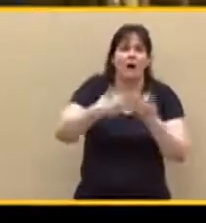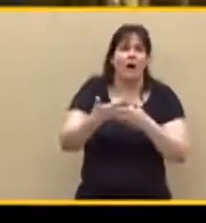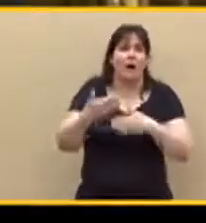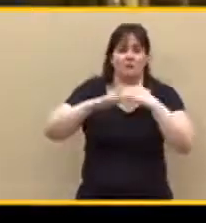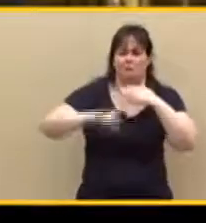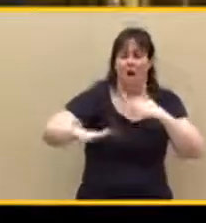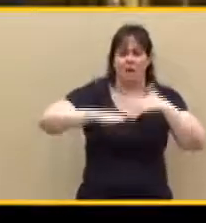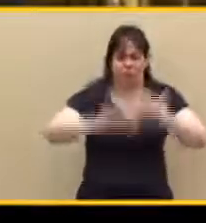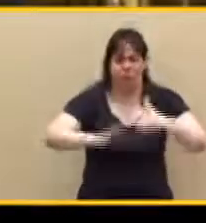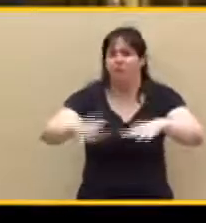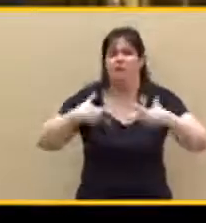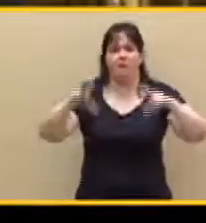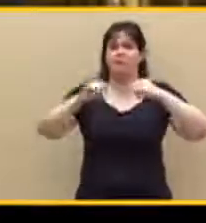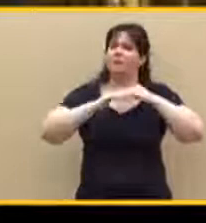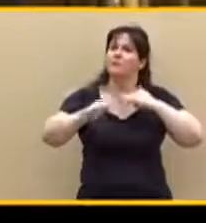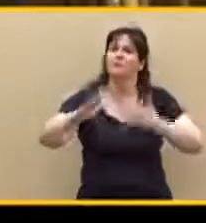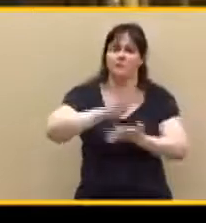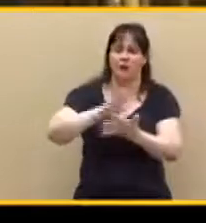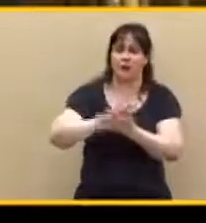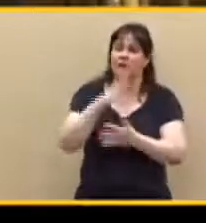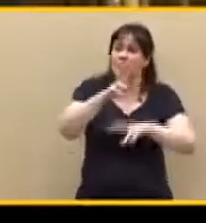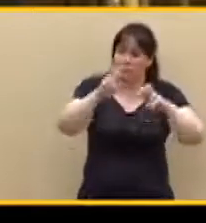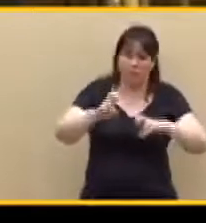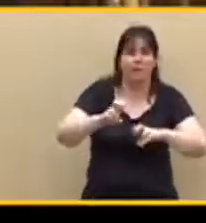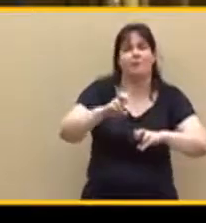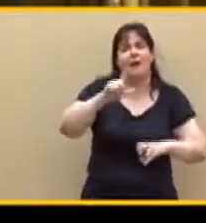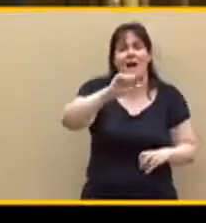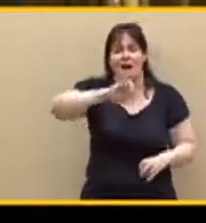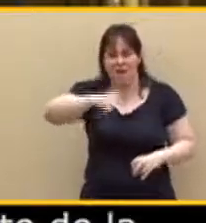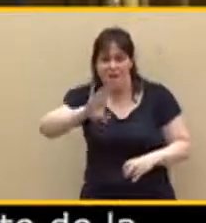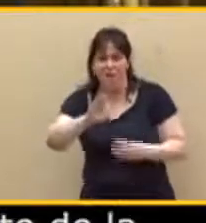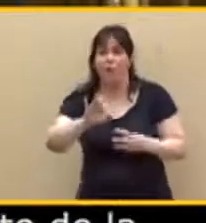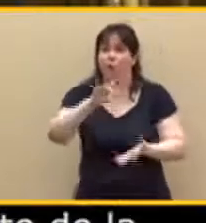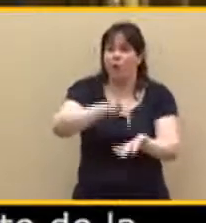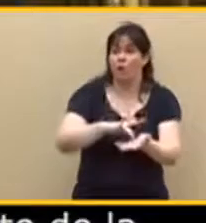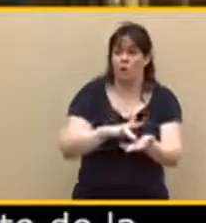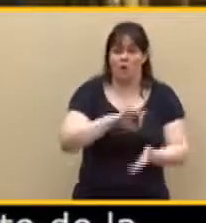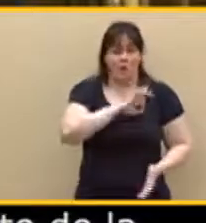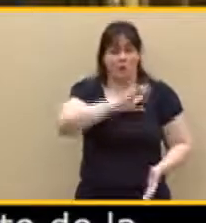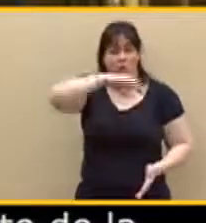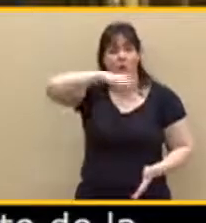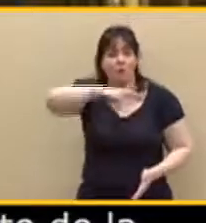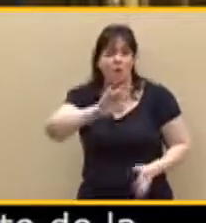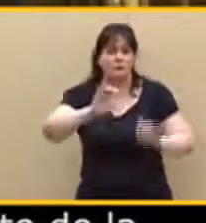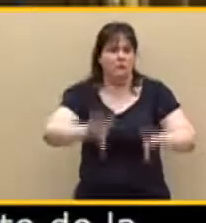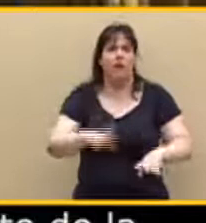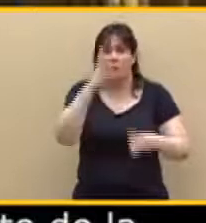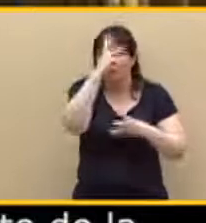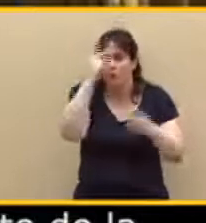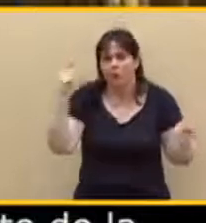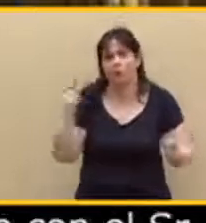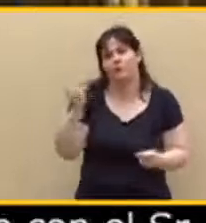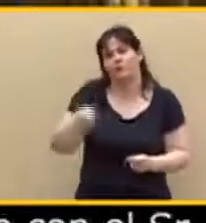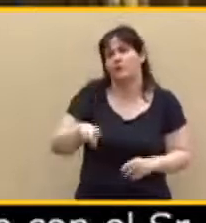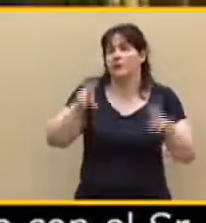ciudadanía pues la operación Lezo, lo que ha pasado con el señor Mois y también el inevitable vía crucis que el presidente